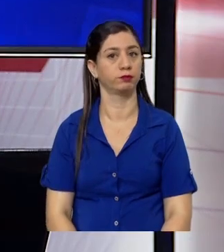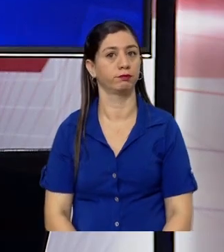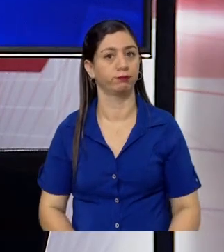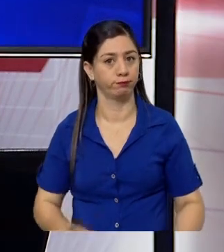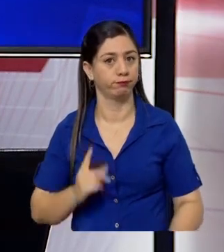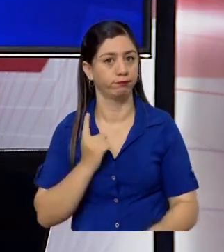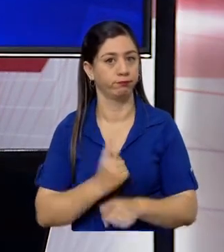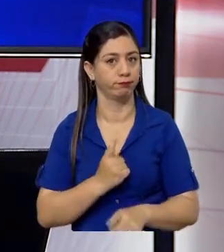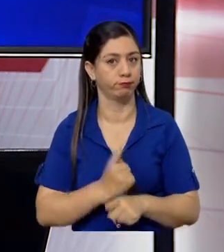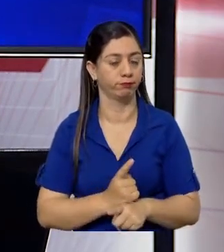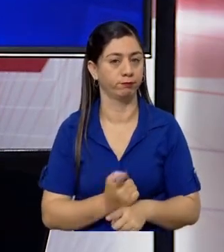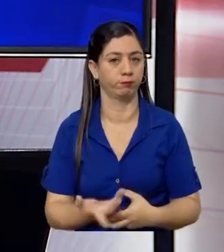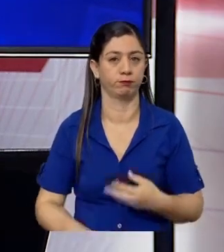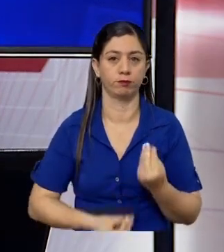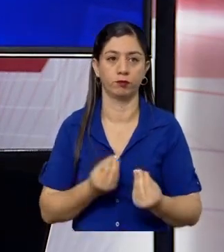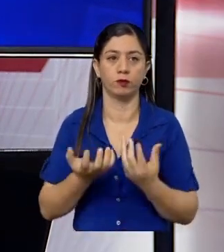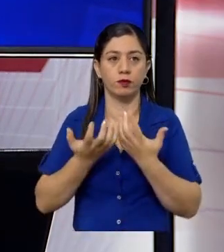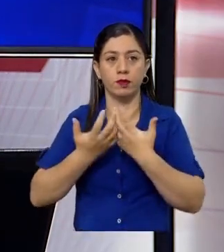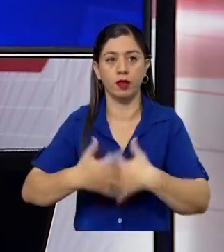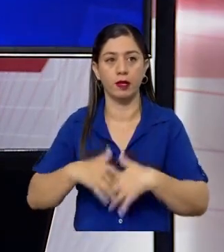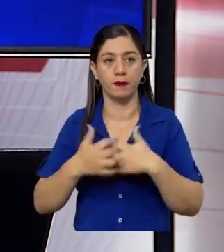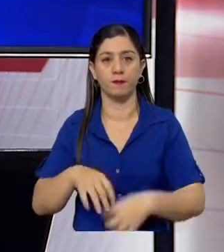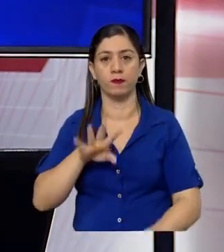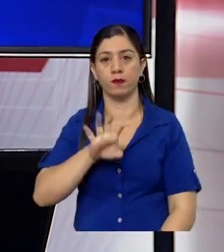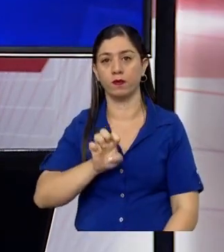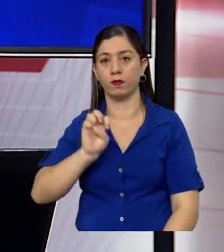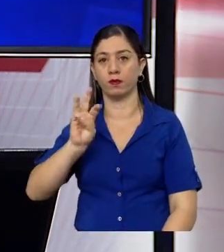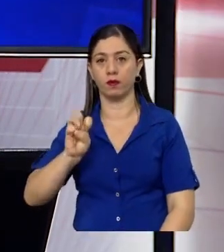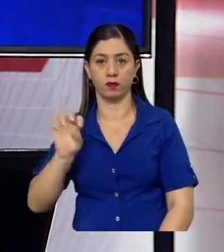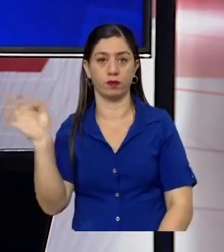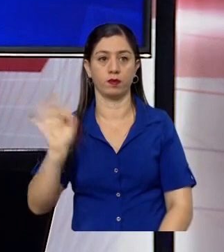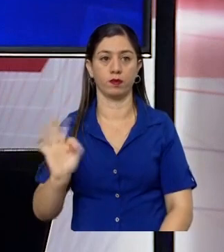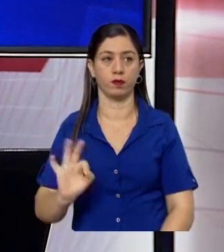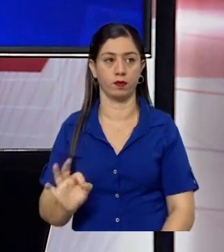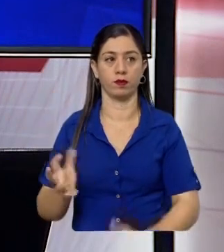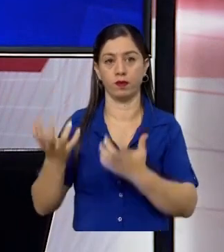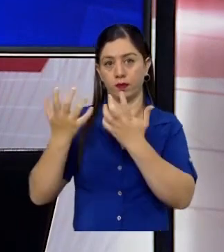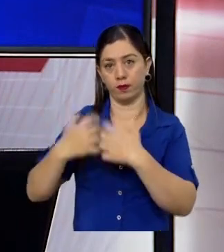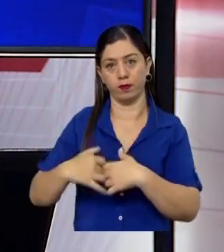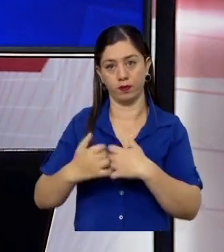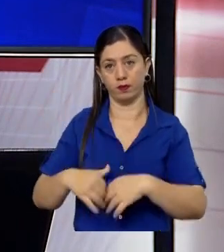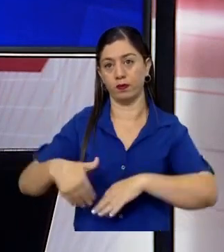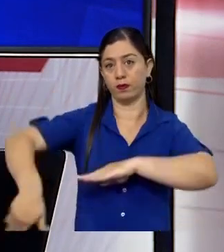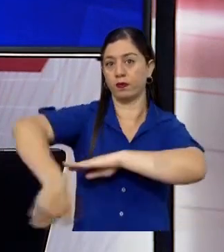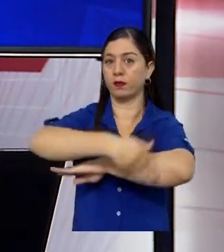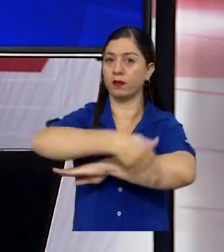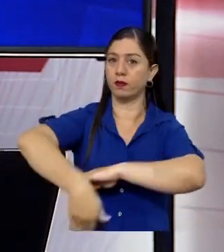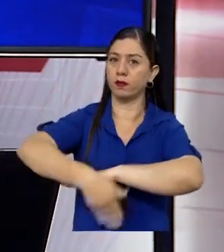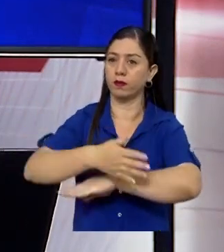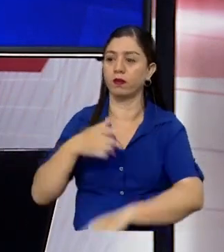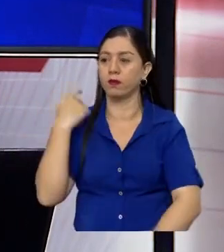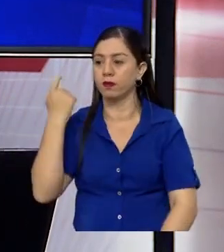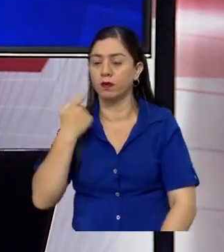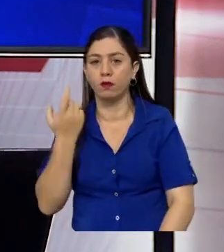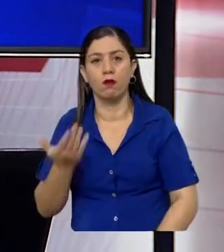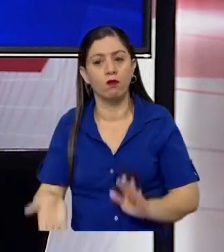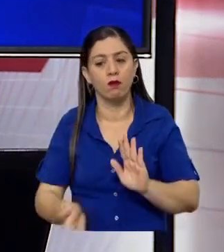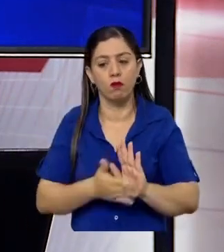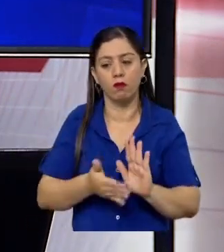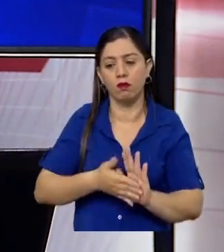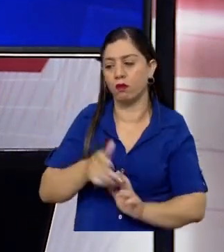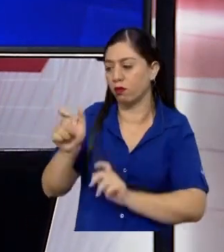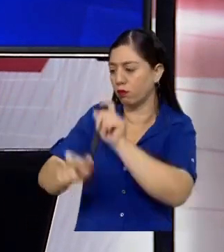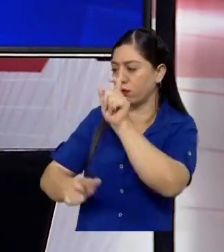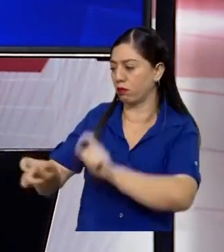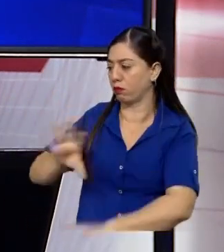Pues a propósito de la puesta en funcionamiento del 98% del sistema, salimos a las calles a verificar cómo les está yendo a los